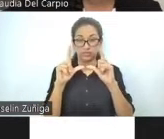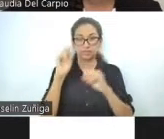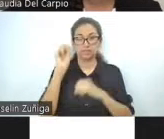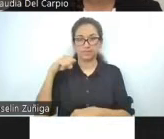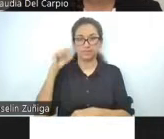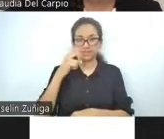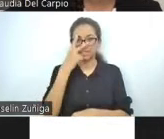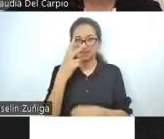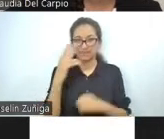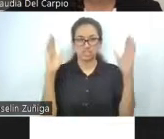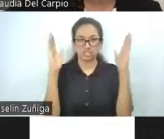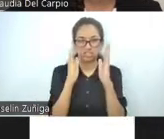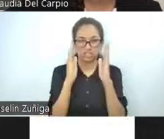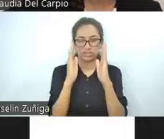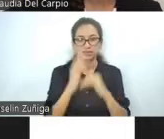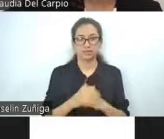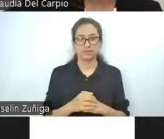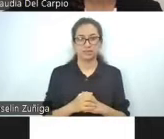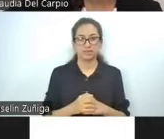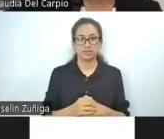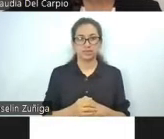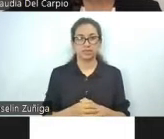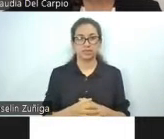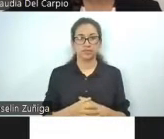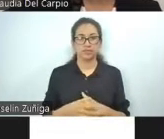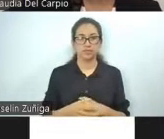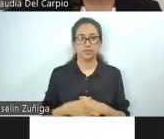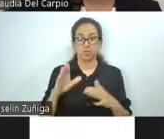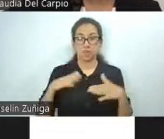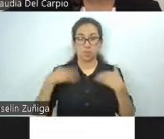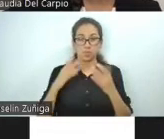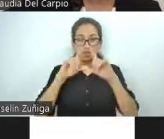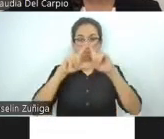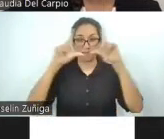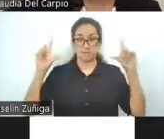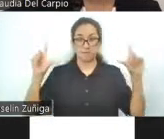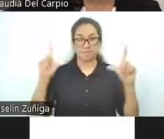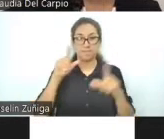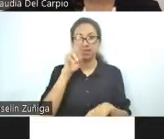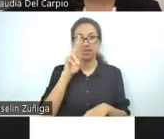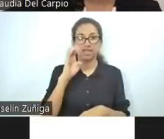Sí, se ve en pequeño. No sé si puedes poner en reproducir,